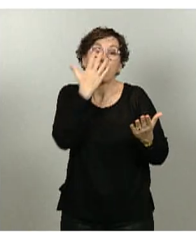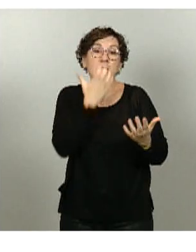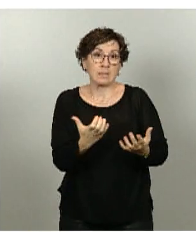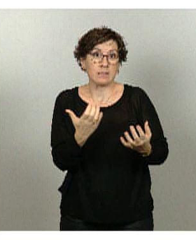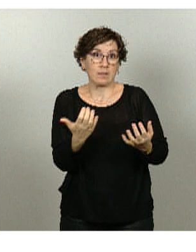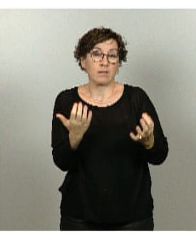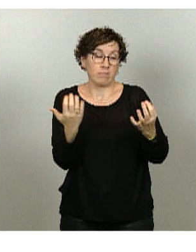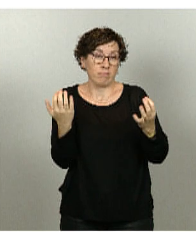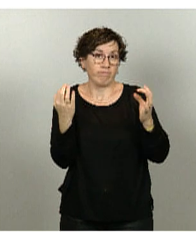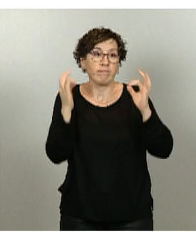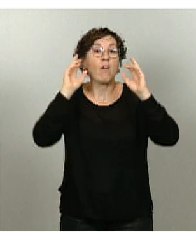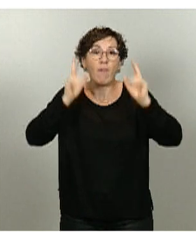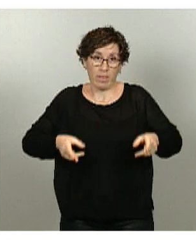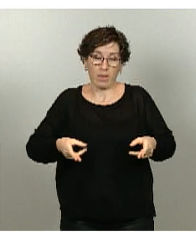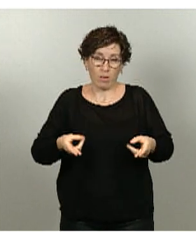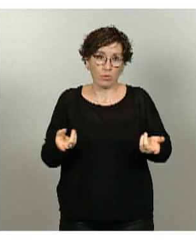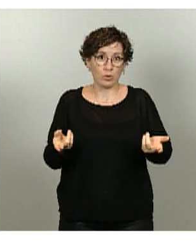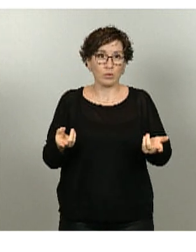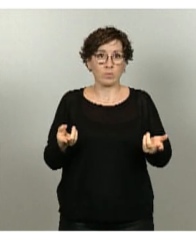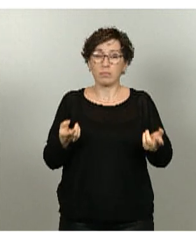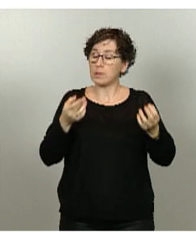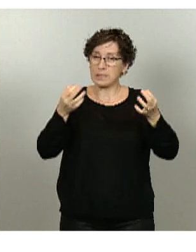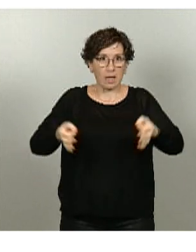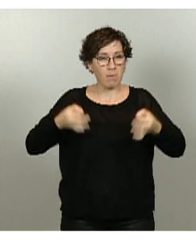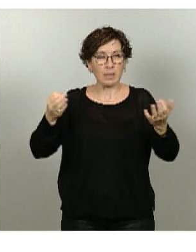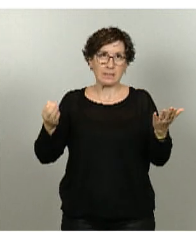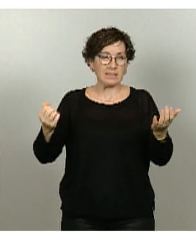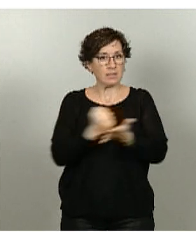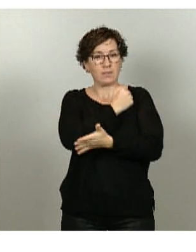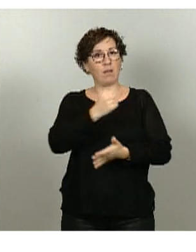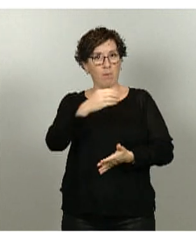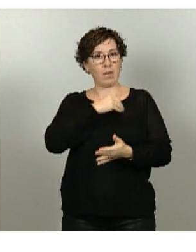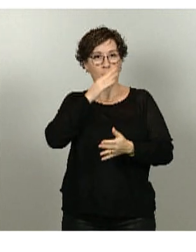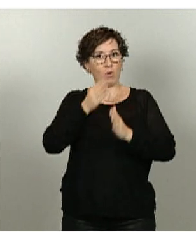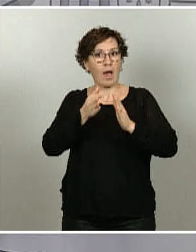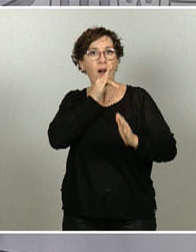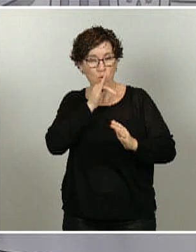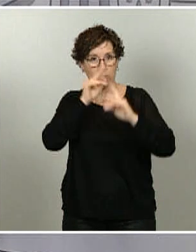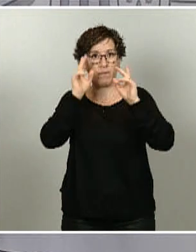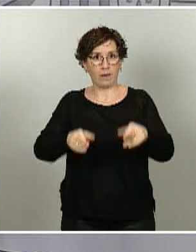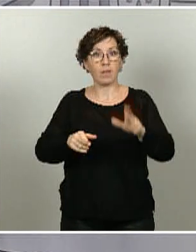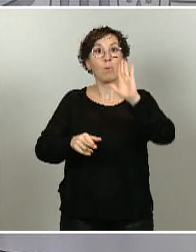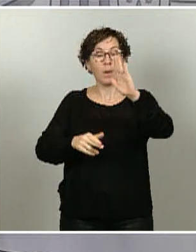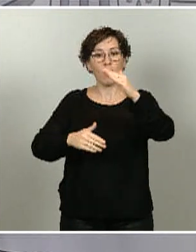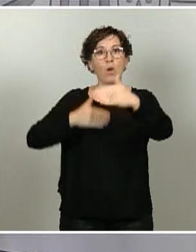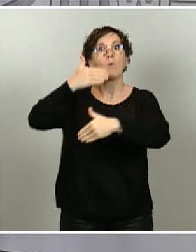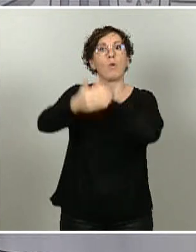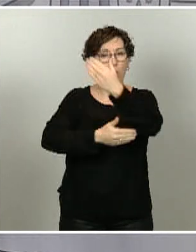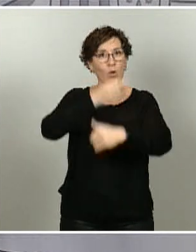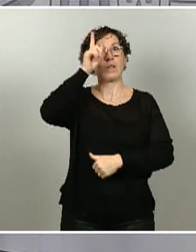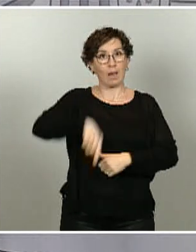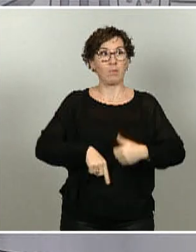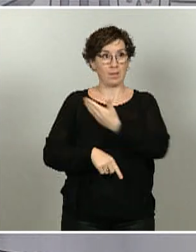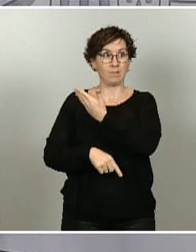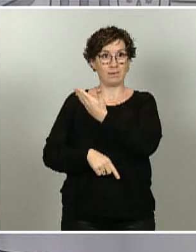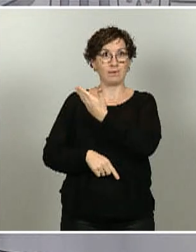siempre tenemos que lamentar que siga habiendo, pero lo cierto es que la evolución también es muy, muy favorable. Como pueden observar, solamente